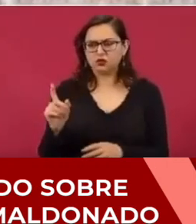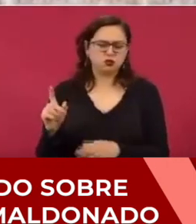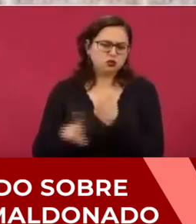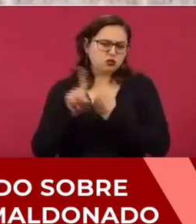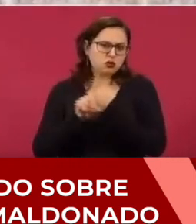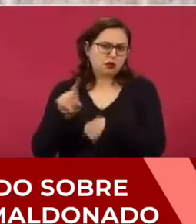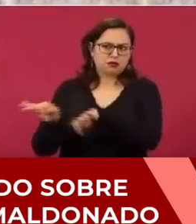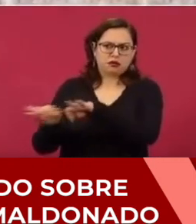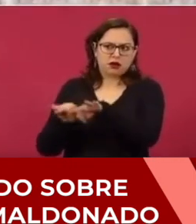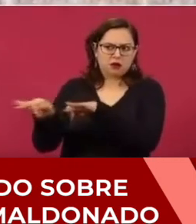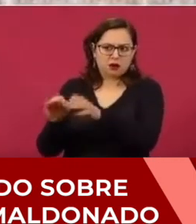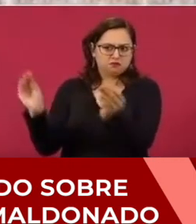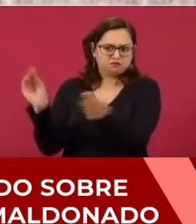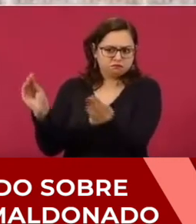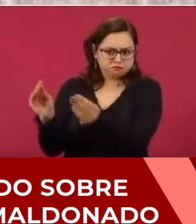que